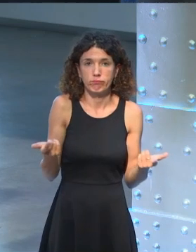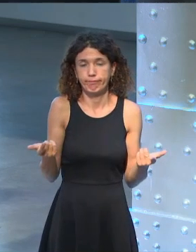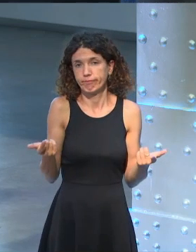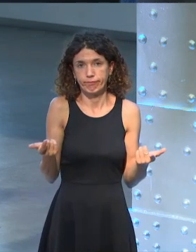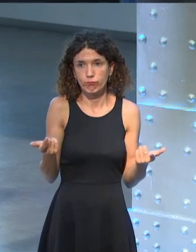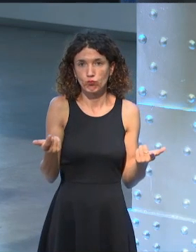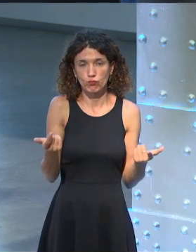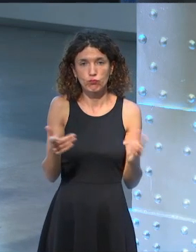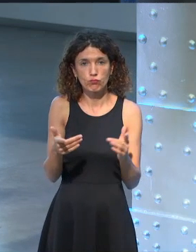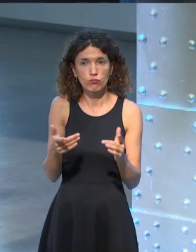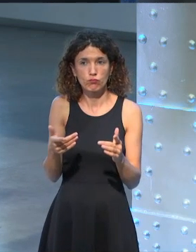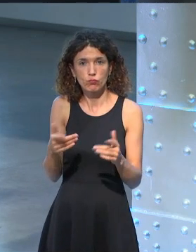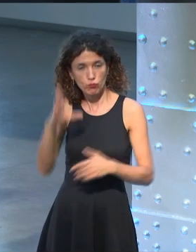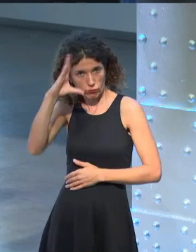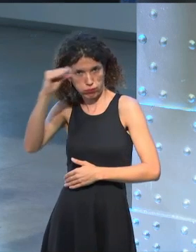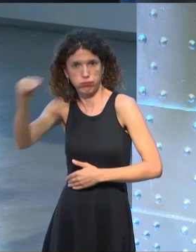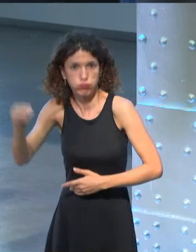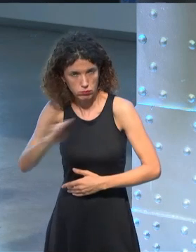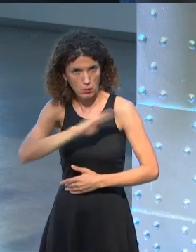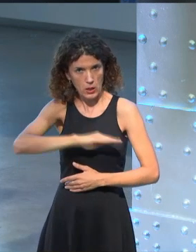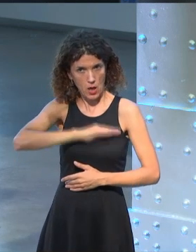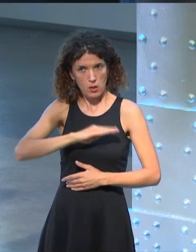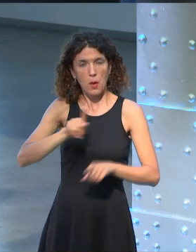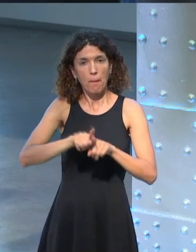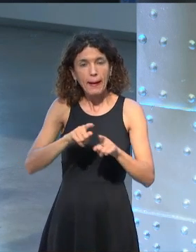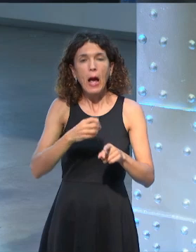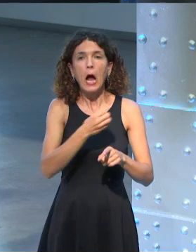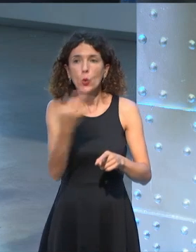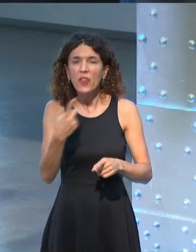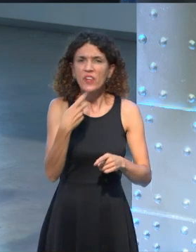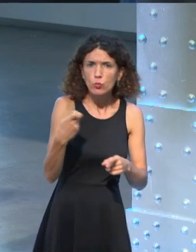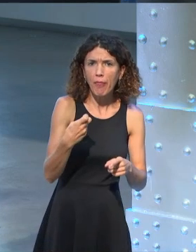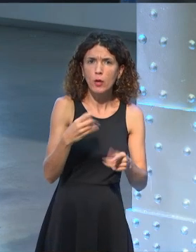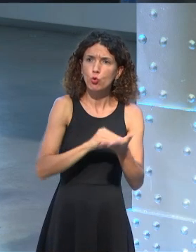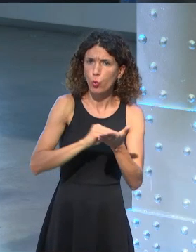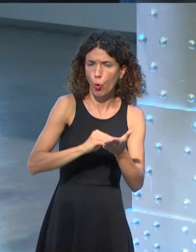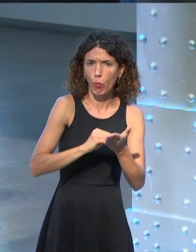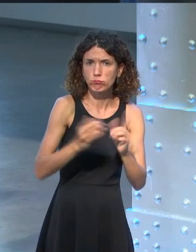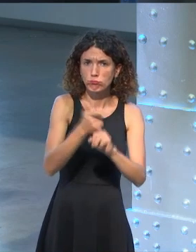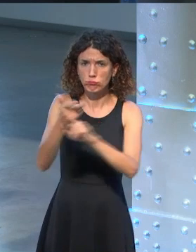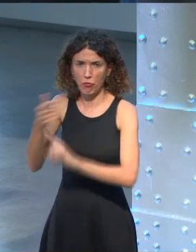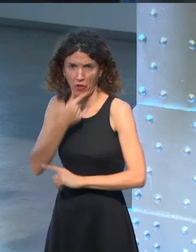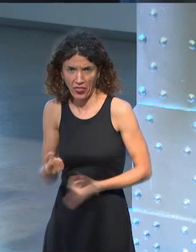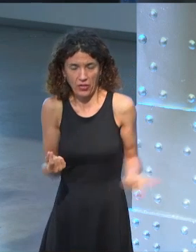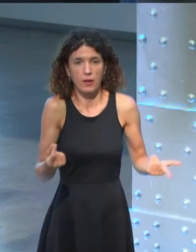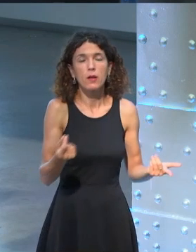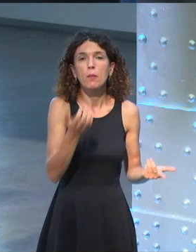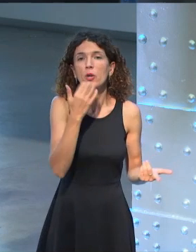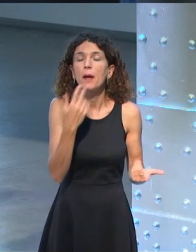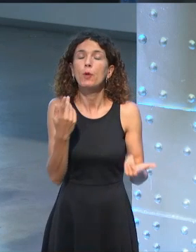pues unas buenas dotes intelectuales para poder lidiar con ciertas dificultades vinculadas a lo que son